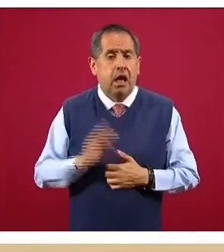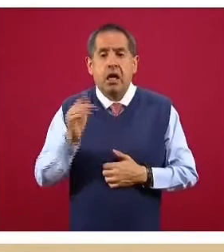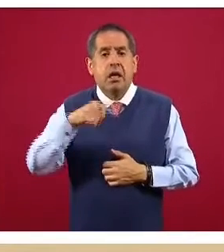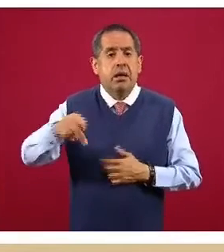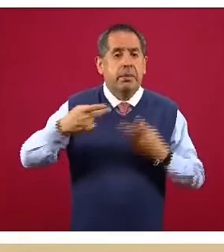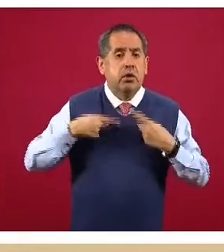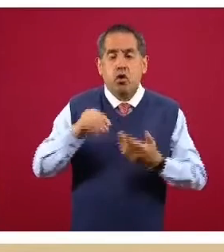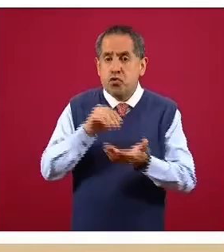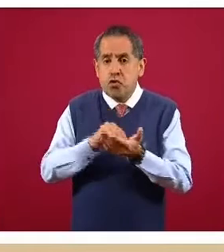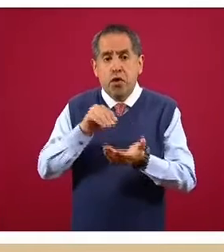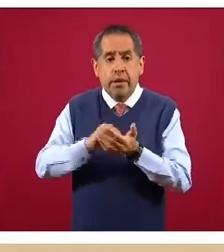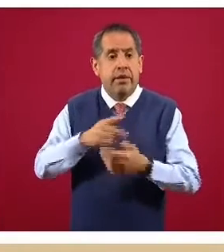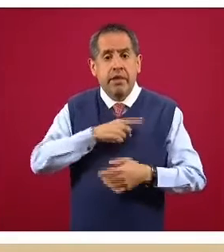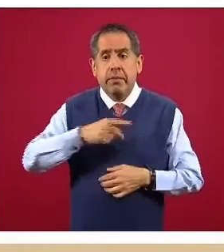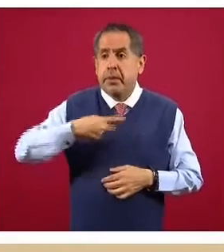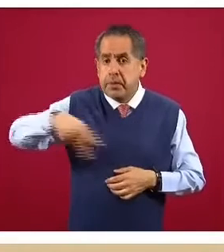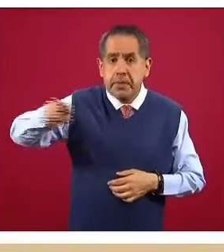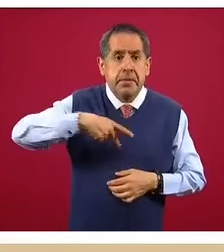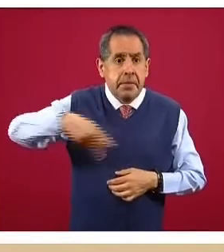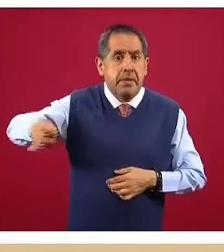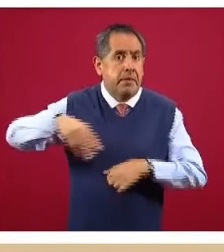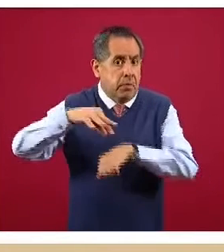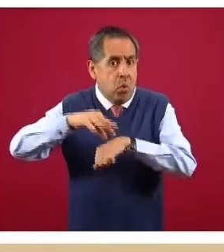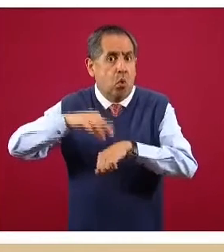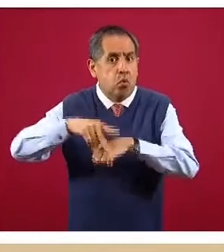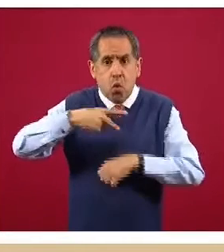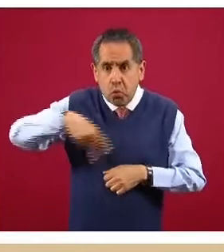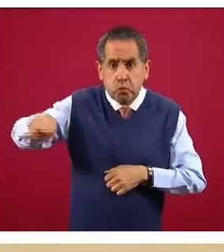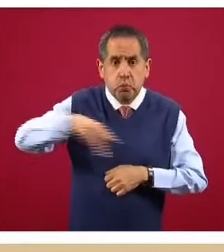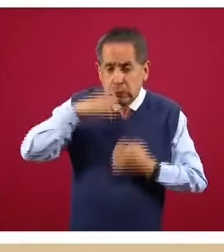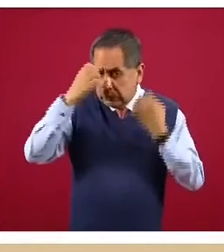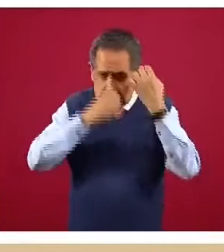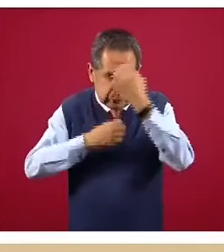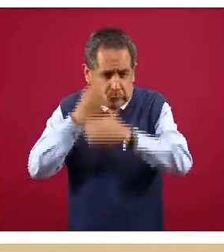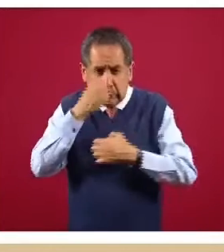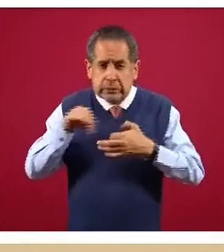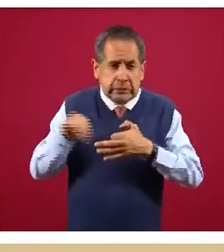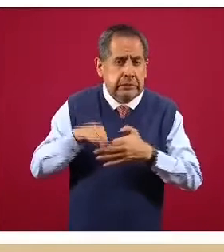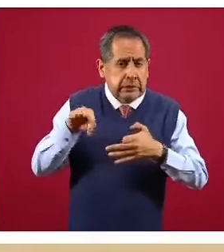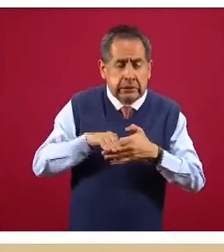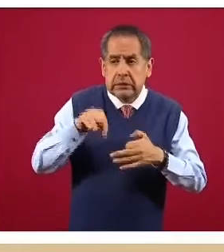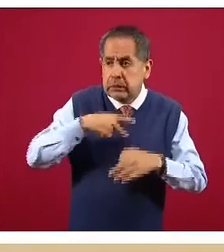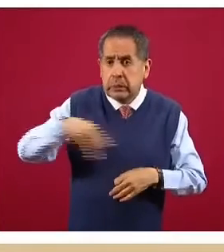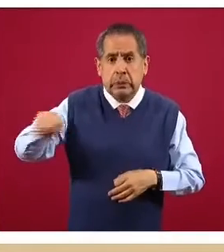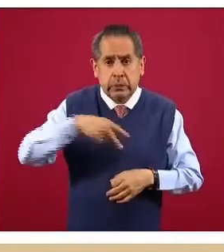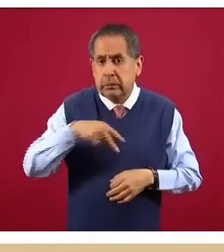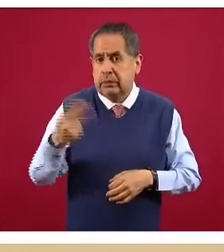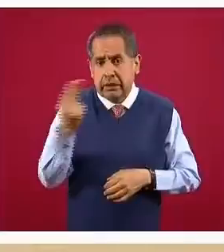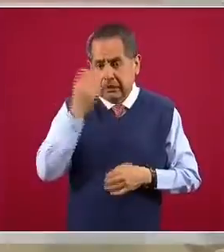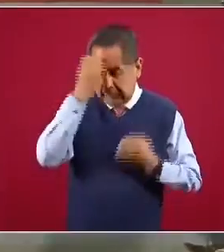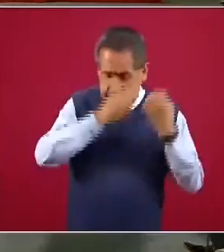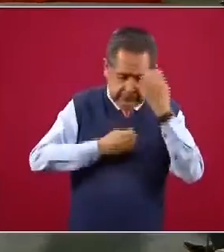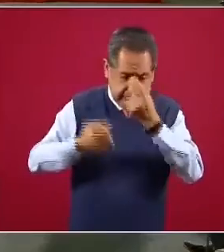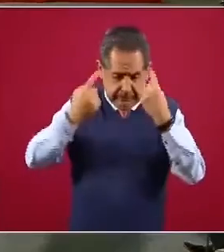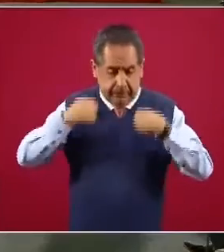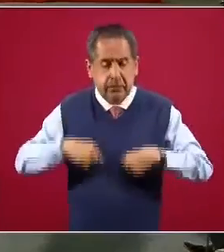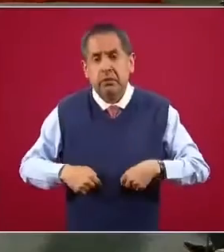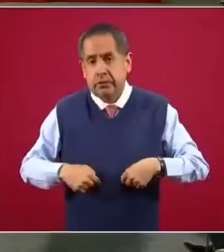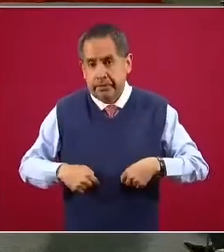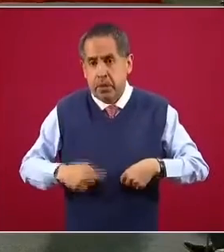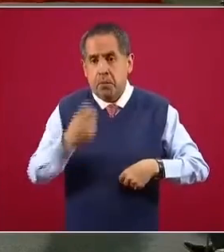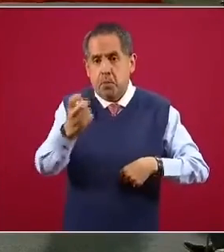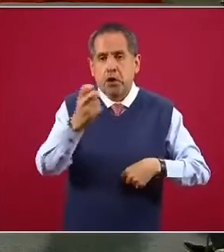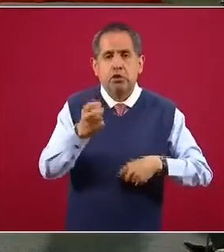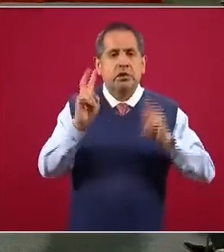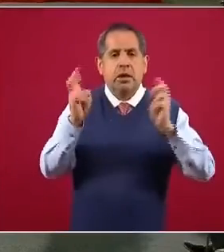tienen que continuar su atención, tienen que continuar tratamientos y tienen que continuar evaluándose. Y para eso el programa de